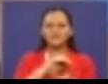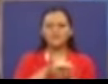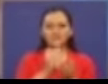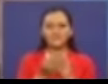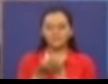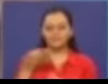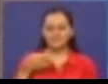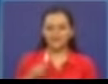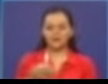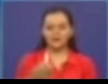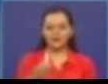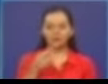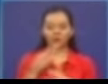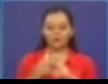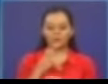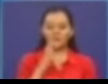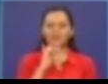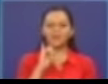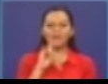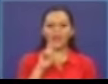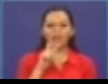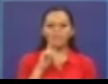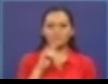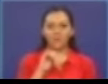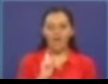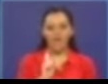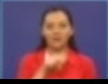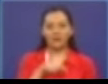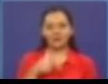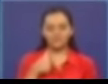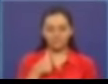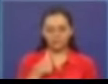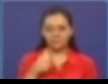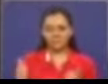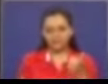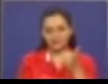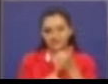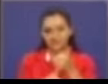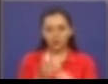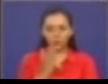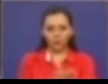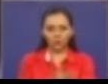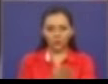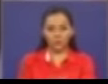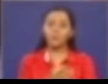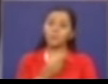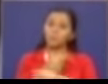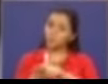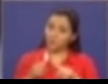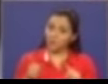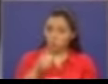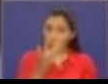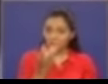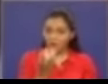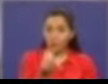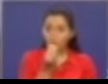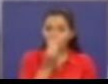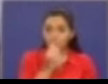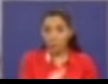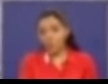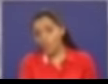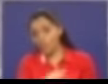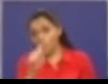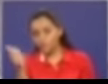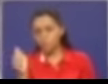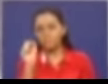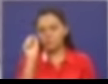es la tilapia, envuelta en hojas de bijao acompañada de yuca. Pero si usted tiene gustos de exóticos, puede disfrutar